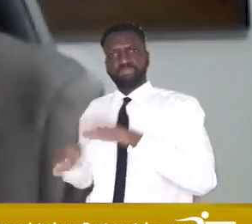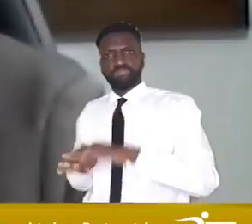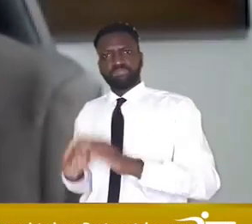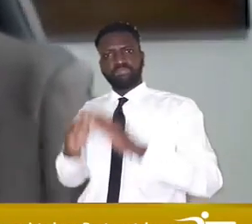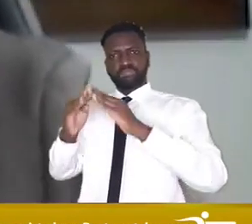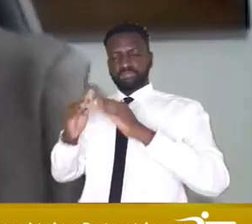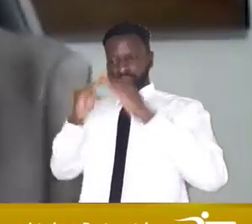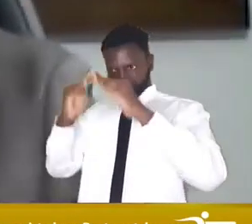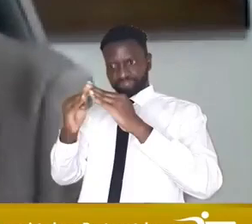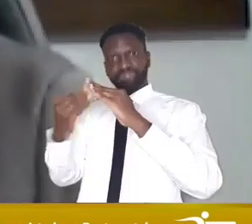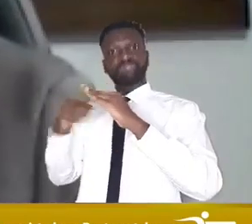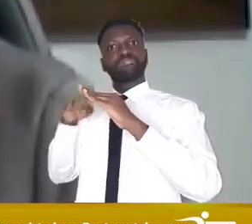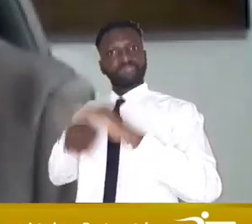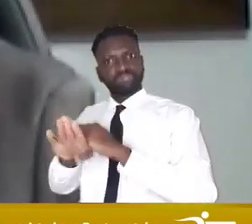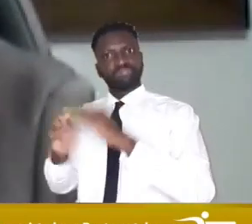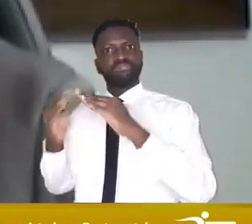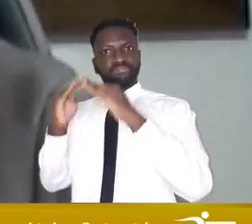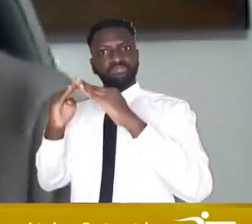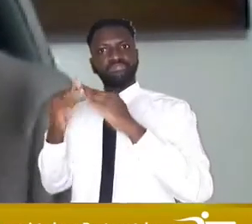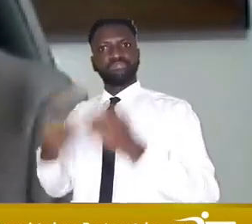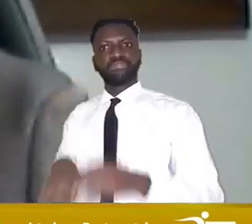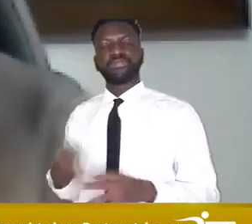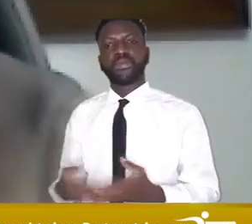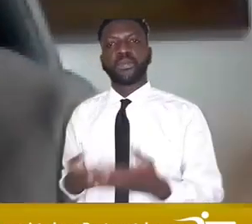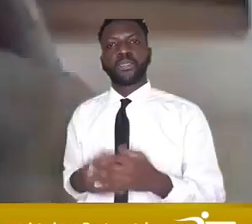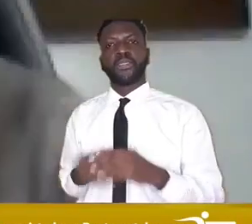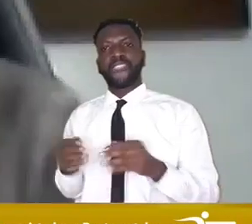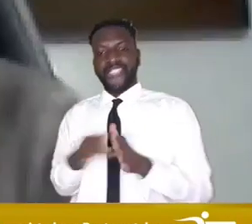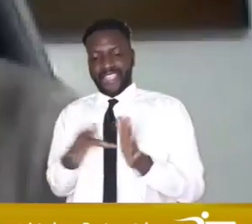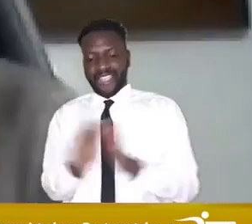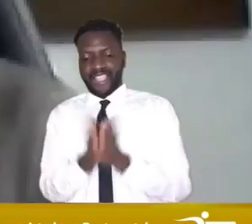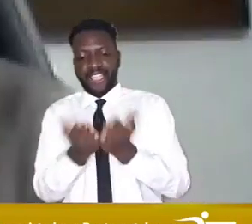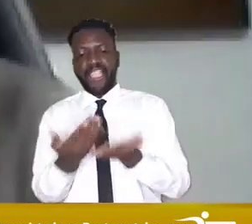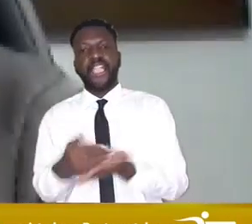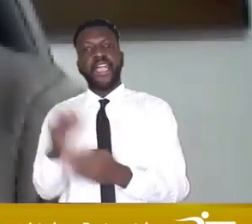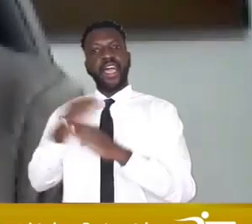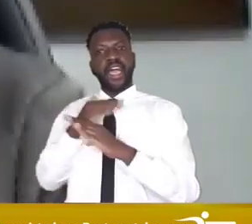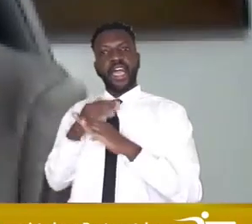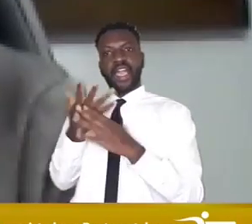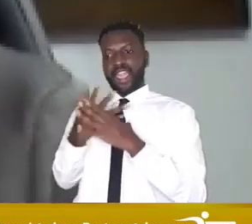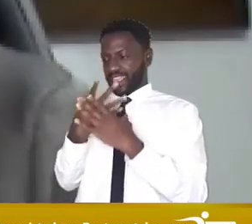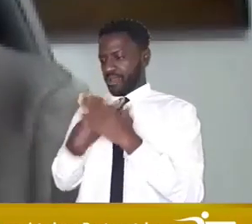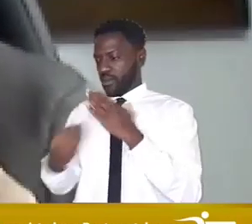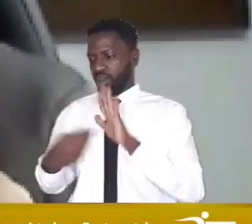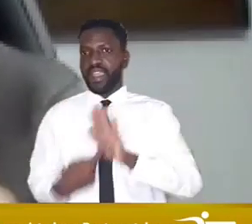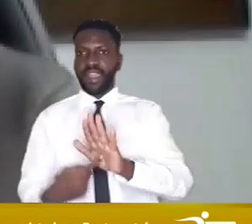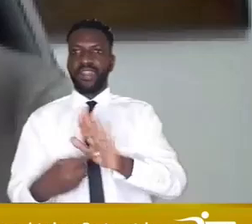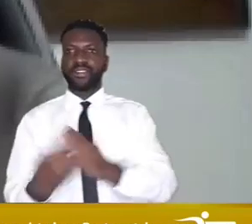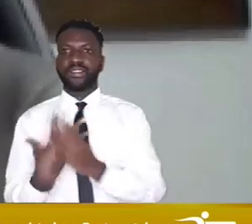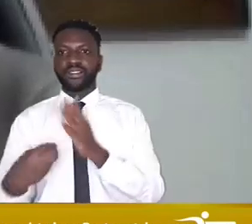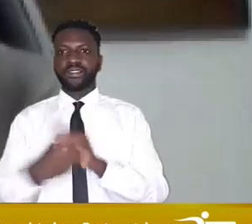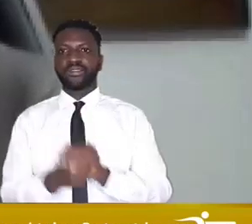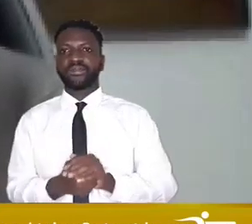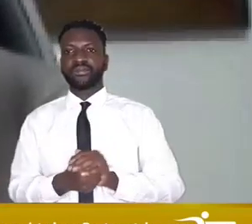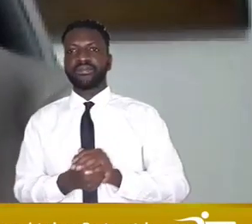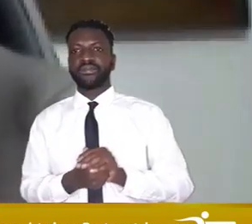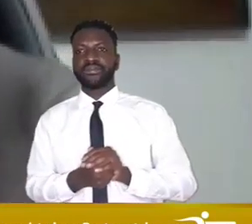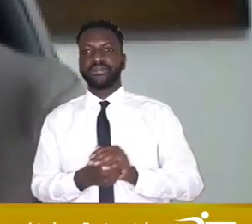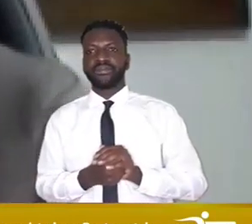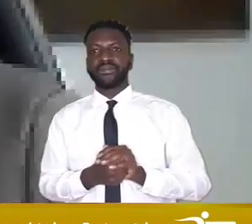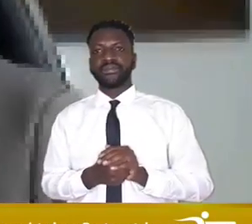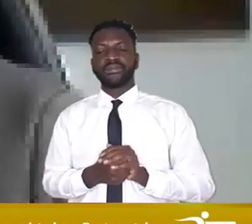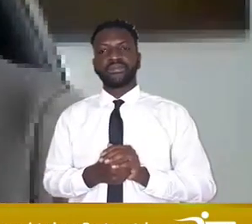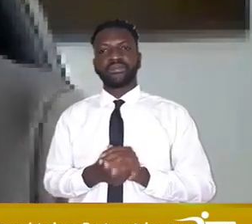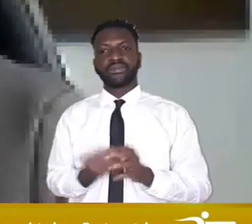Y la Biblia dice que con la prueba dará la salida. Así que si alguien